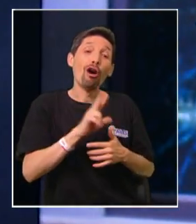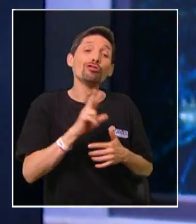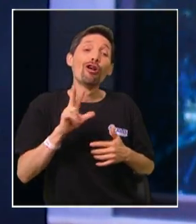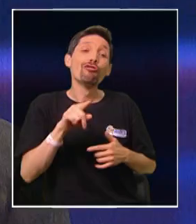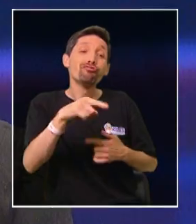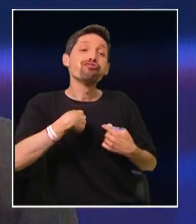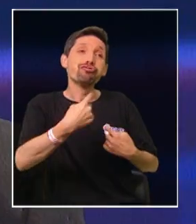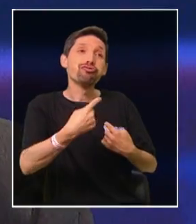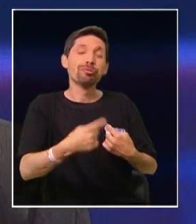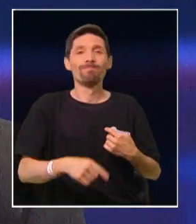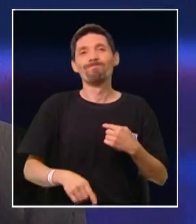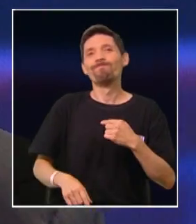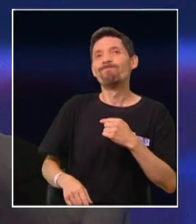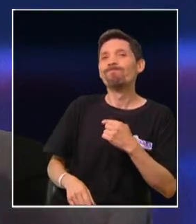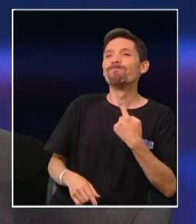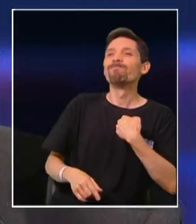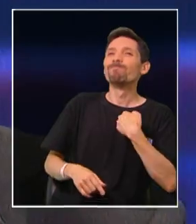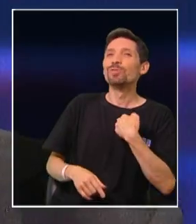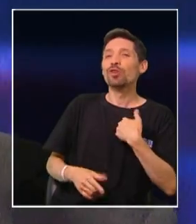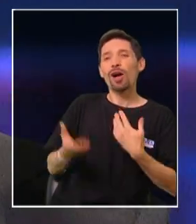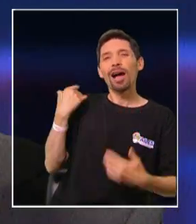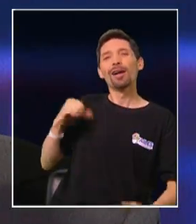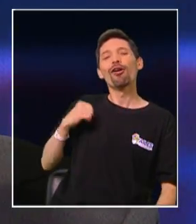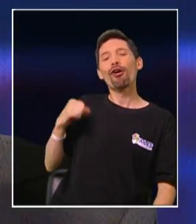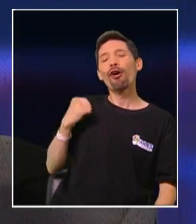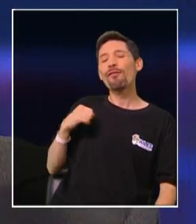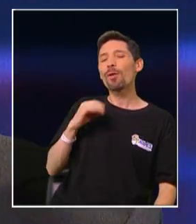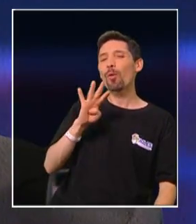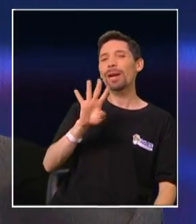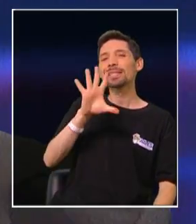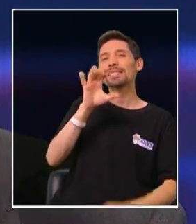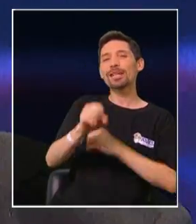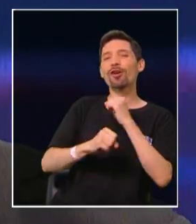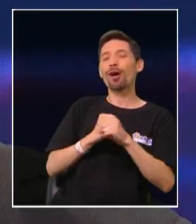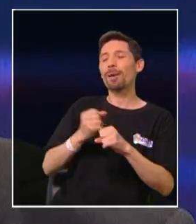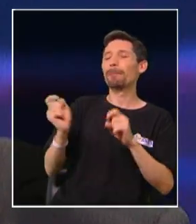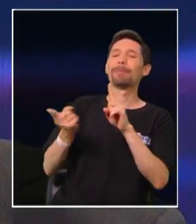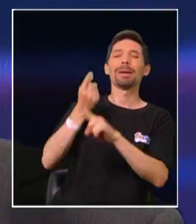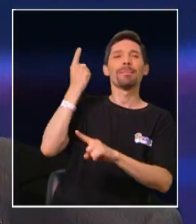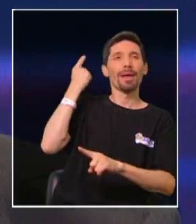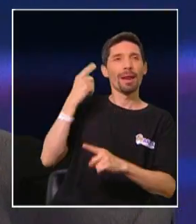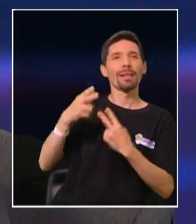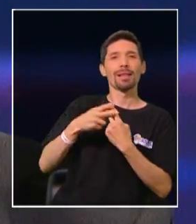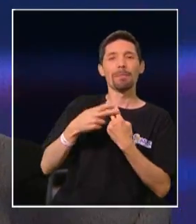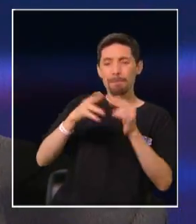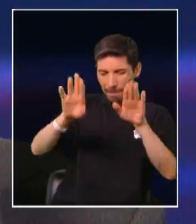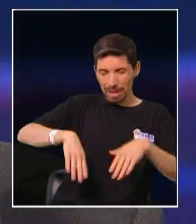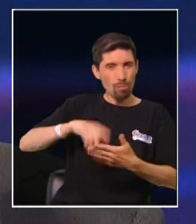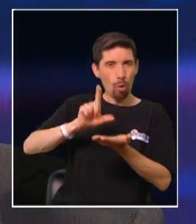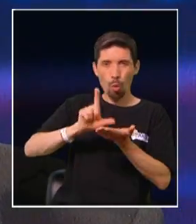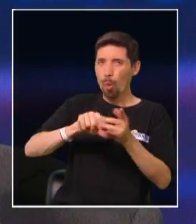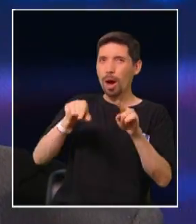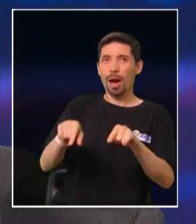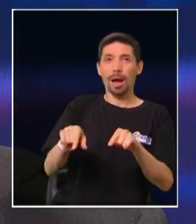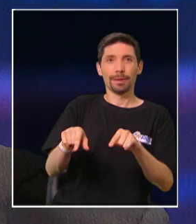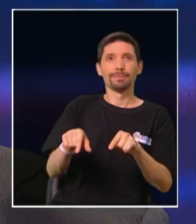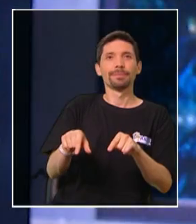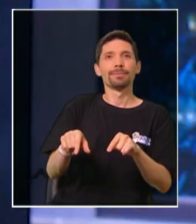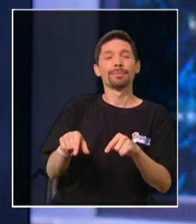dos. Tenía jóvenes 45 años en la primera Teletón. Así es. En este mismo lugar. En este mismo lugar. Sin